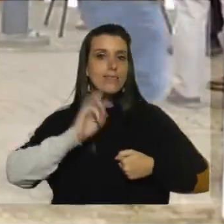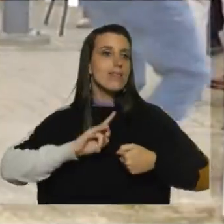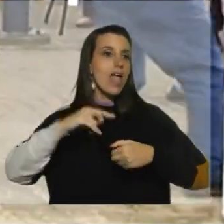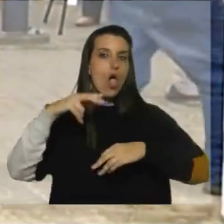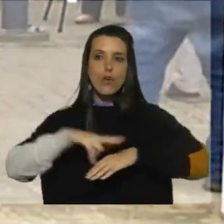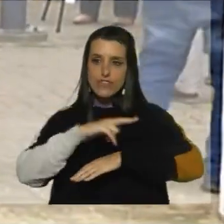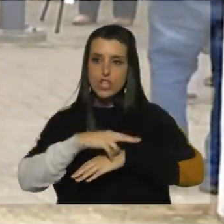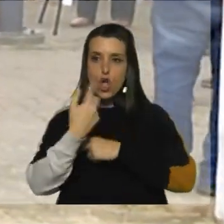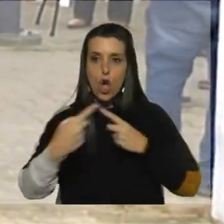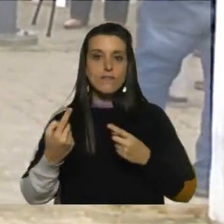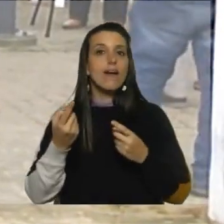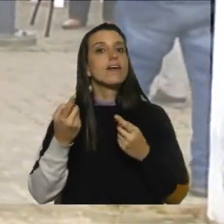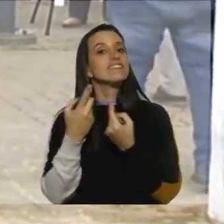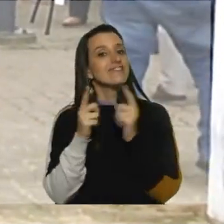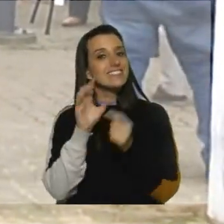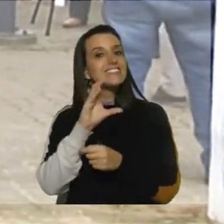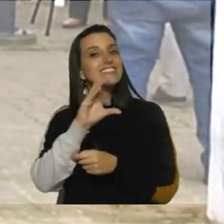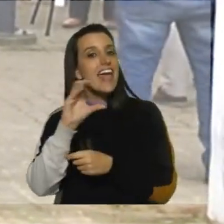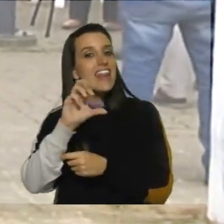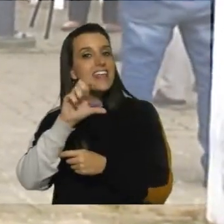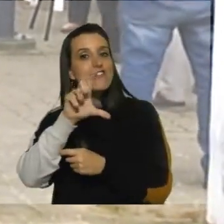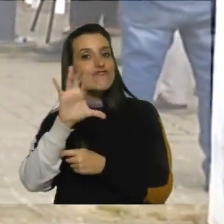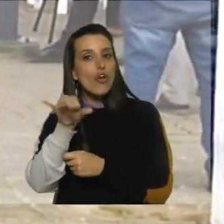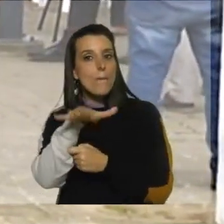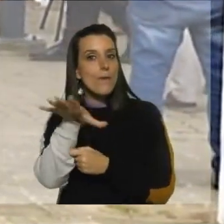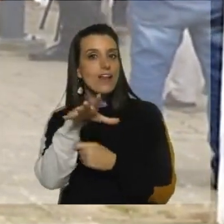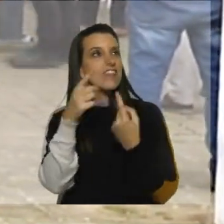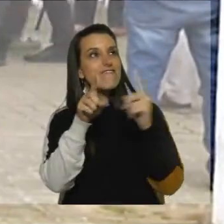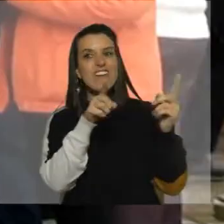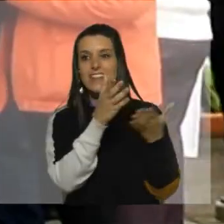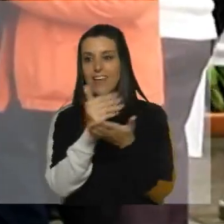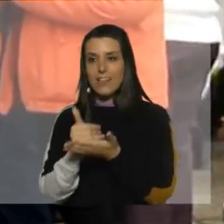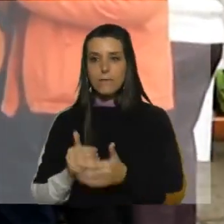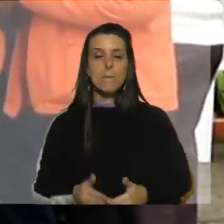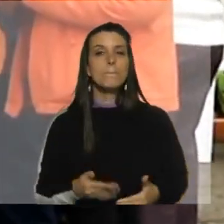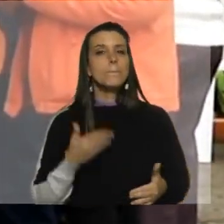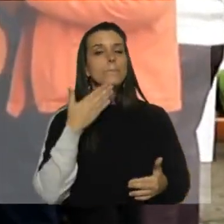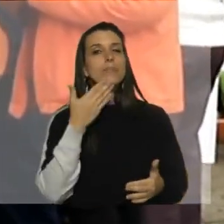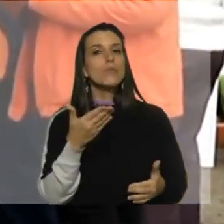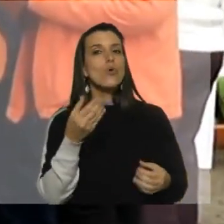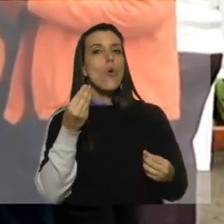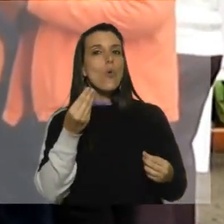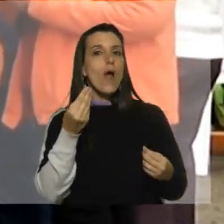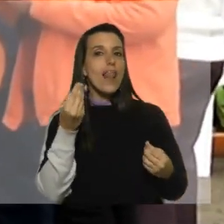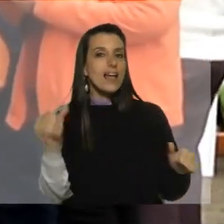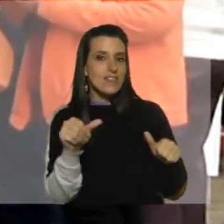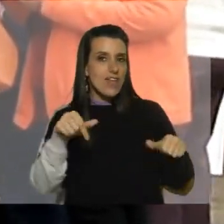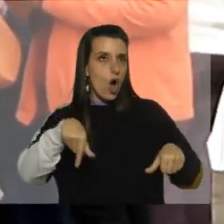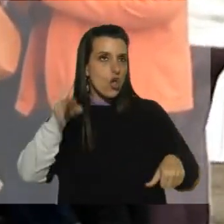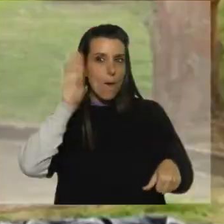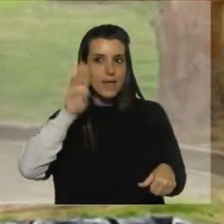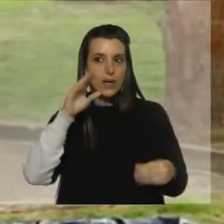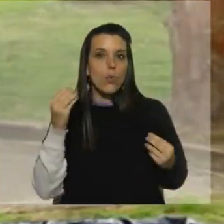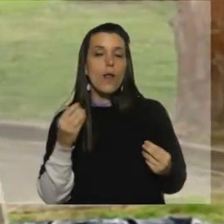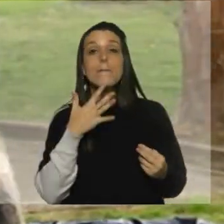una característica distinta de Los Cerrillos en algunos otros poblados del departamento de Canelones. ¿Qué actividades van a hacer por este aniversario? Bueno, alguna